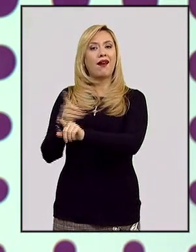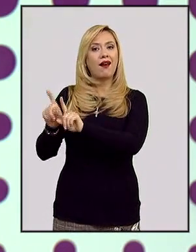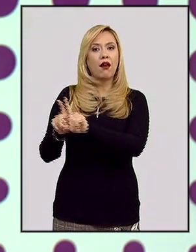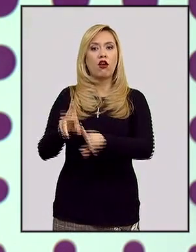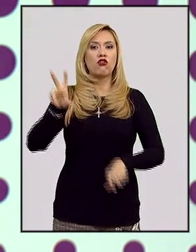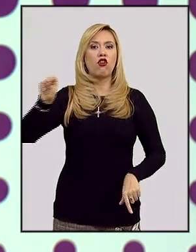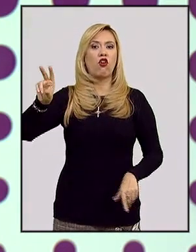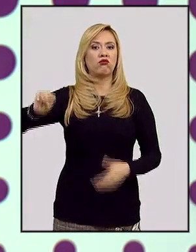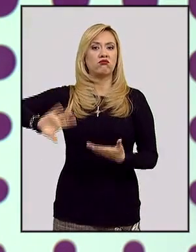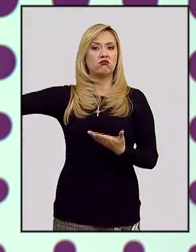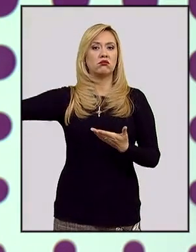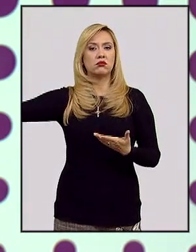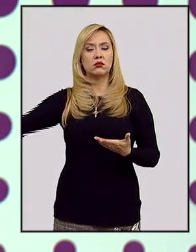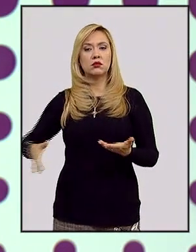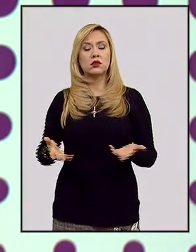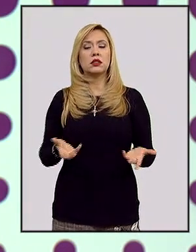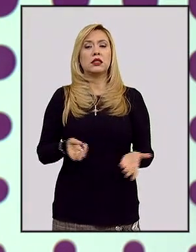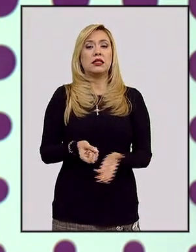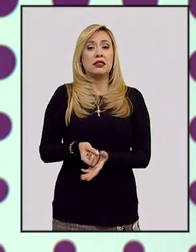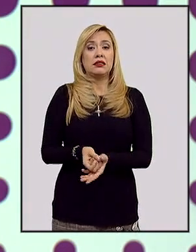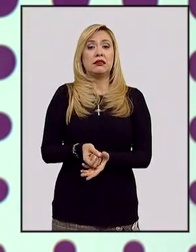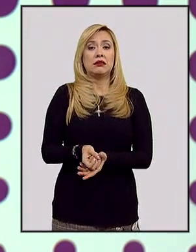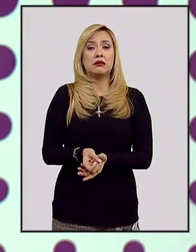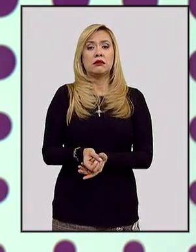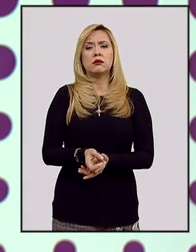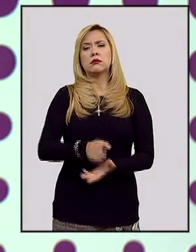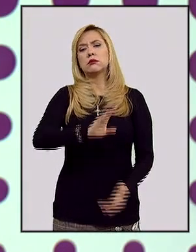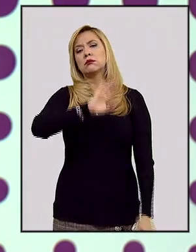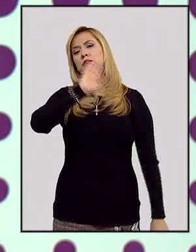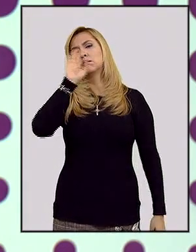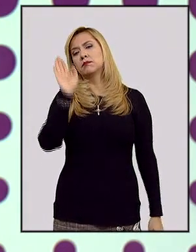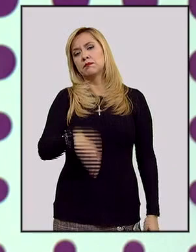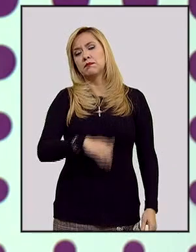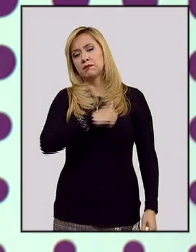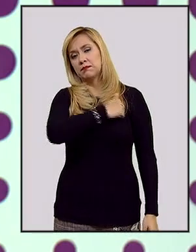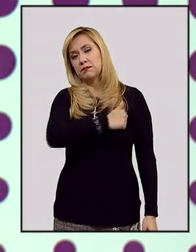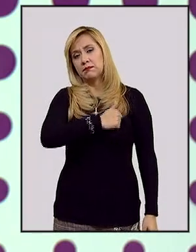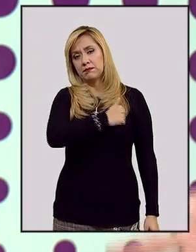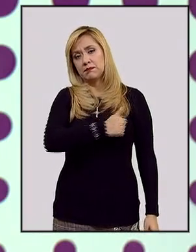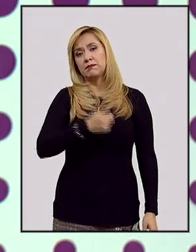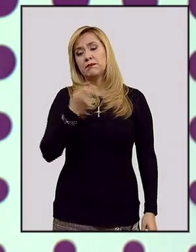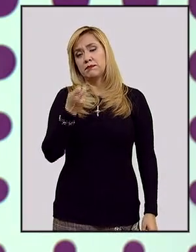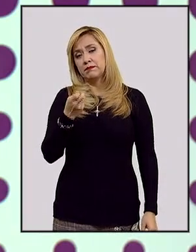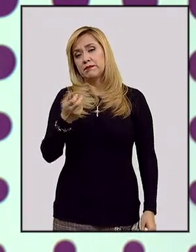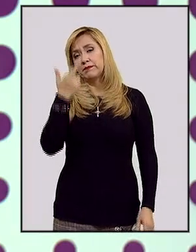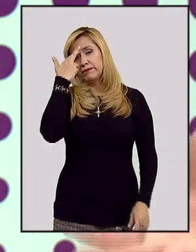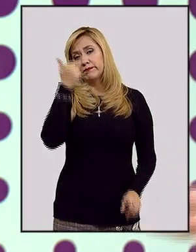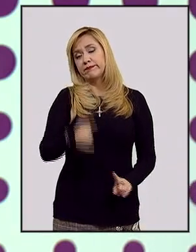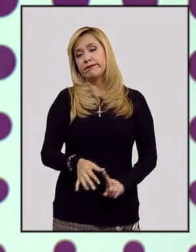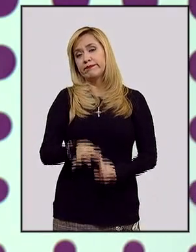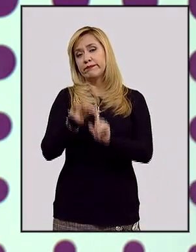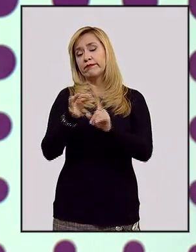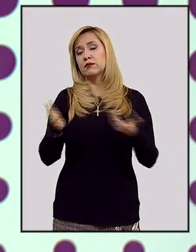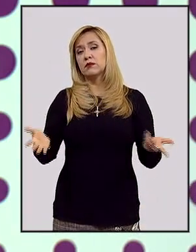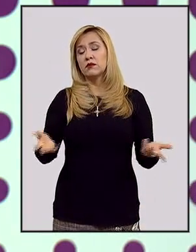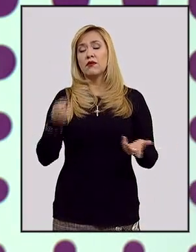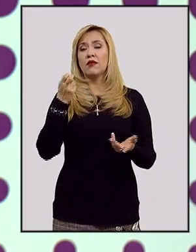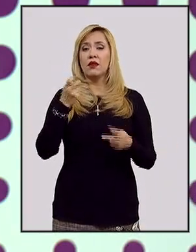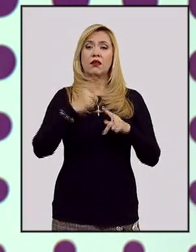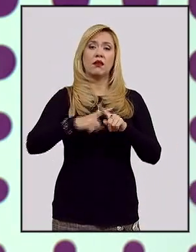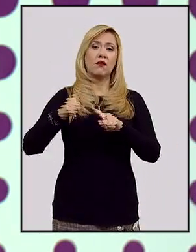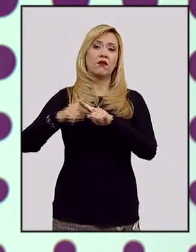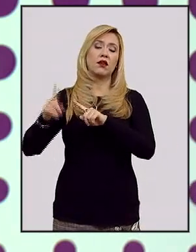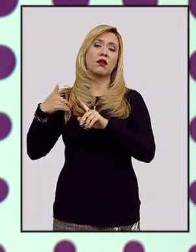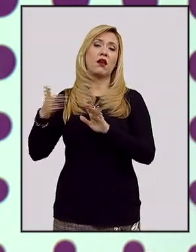proceso del parto y lamentablemente acabó muriendo por esta razón. Y todos estos casos los hemos presentado a